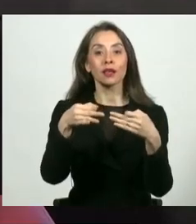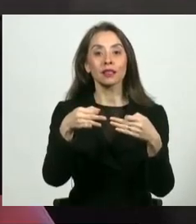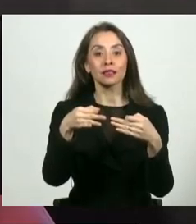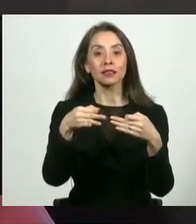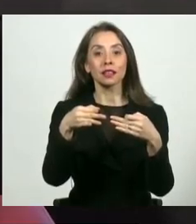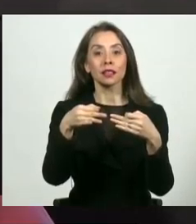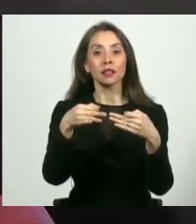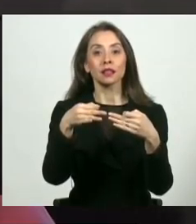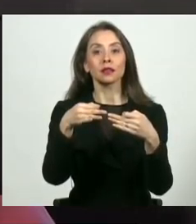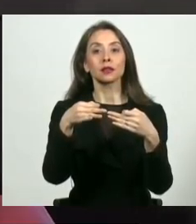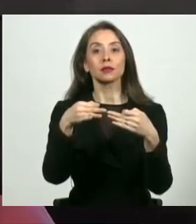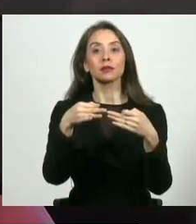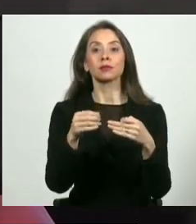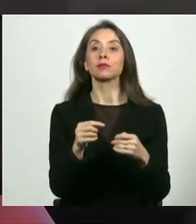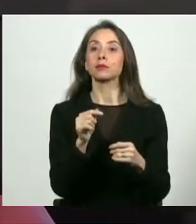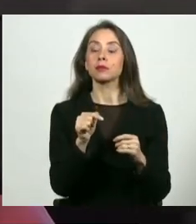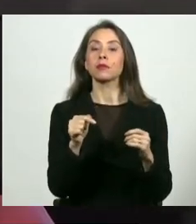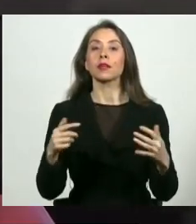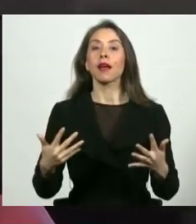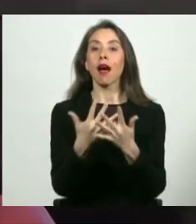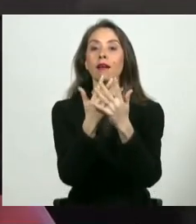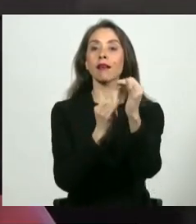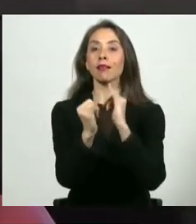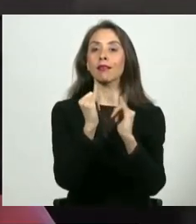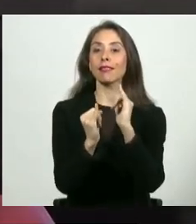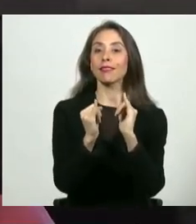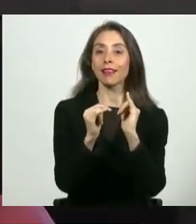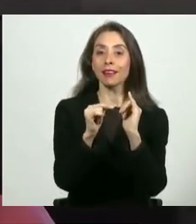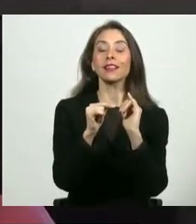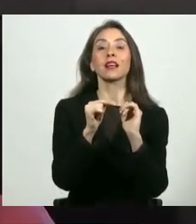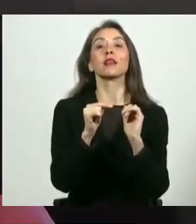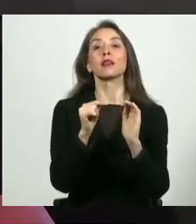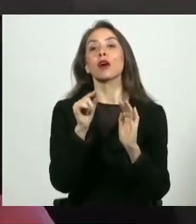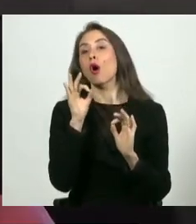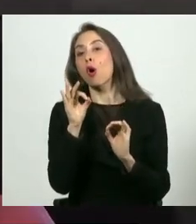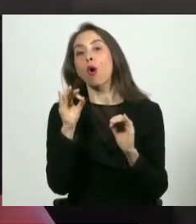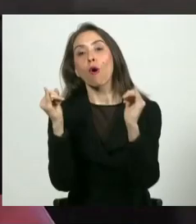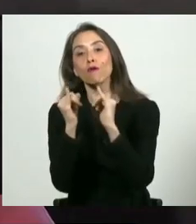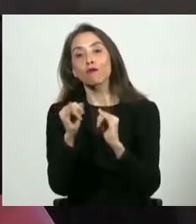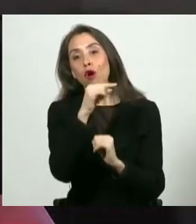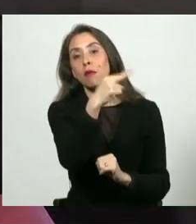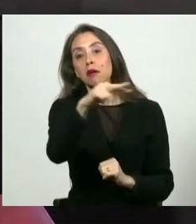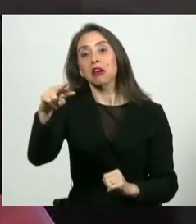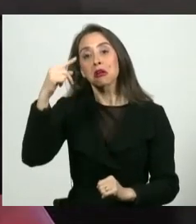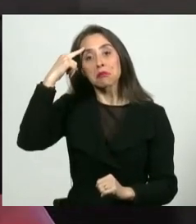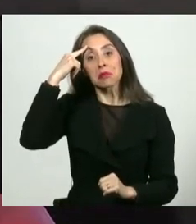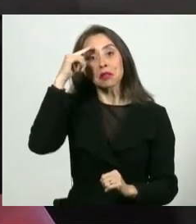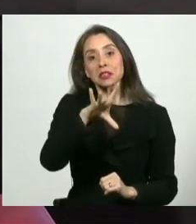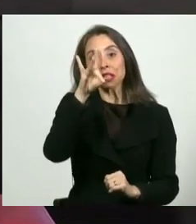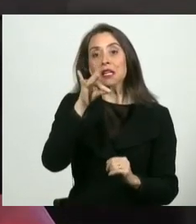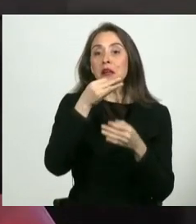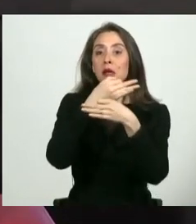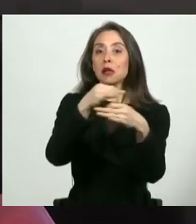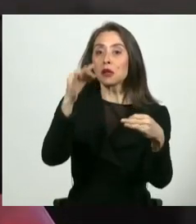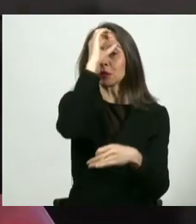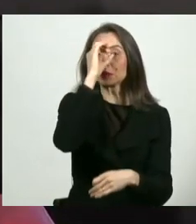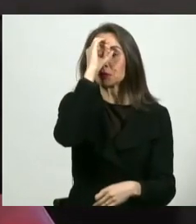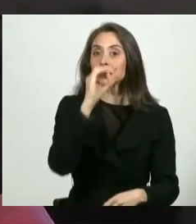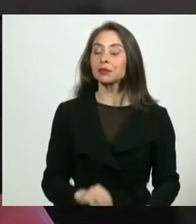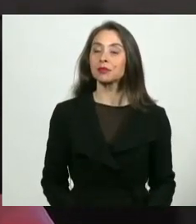a expresarse a través de las redes sociales o por el medio que estimen conveniente.